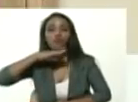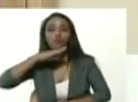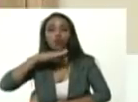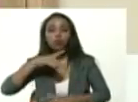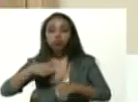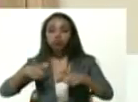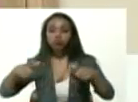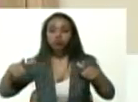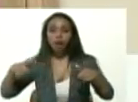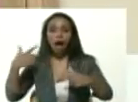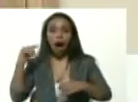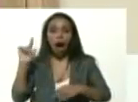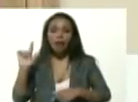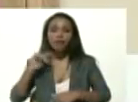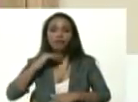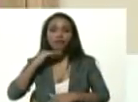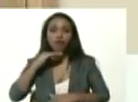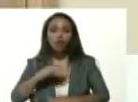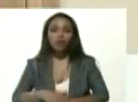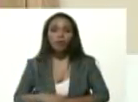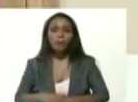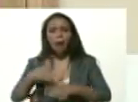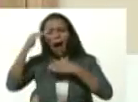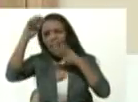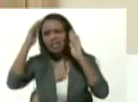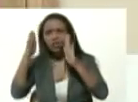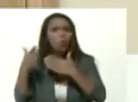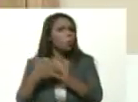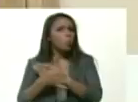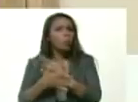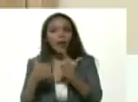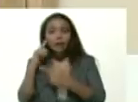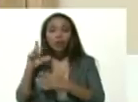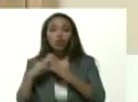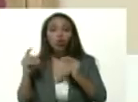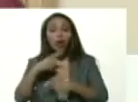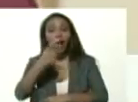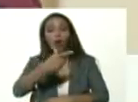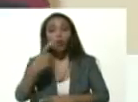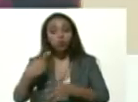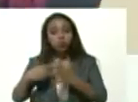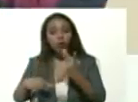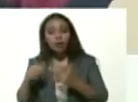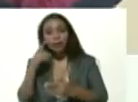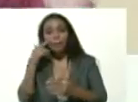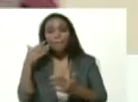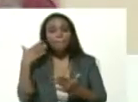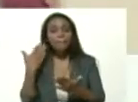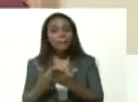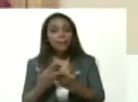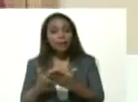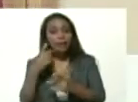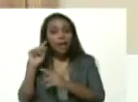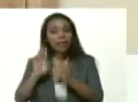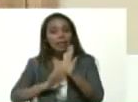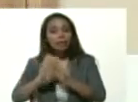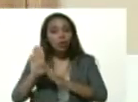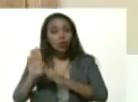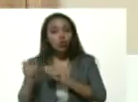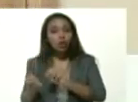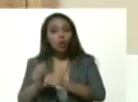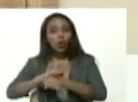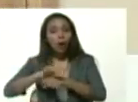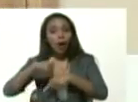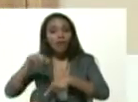cantidad para atender todos los casos que se presenten en esta etapa del desarrollo del coronavirus en